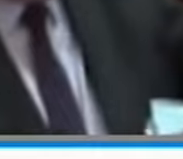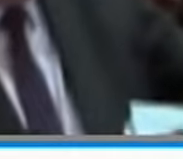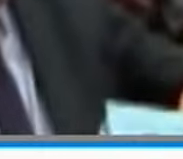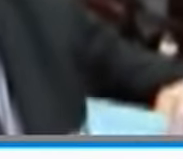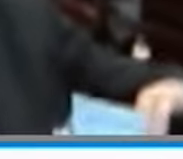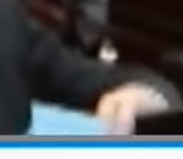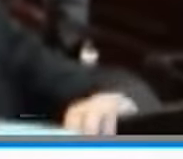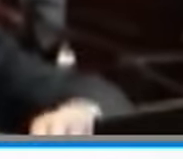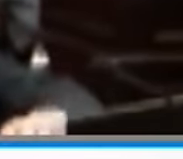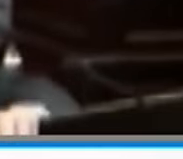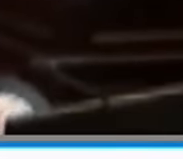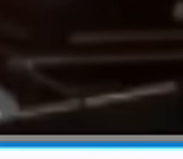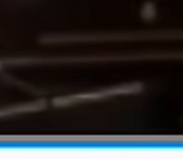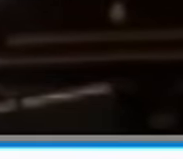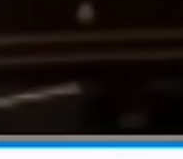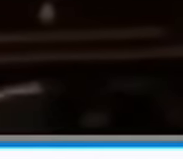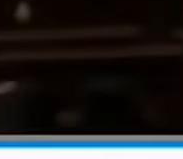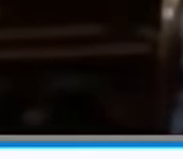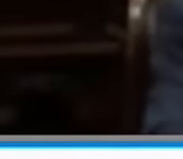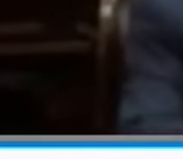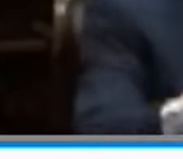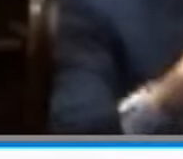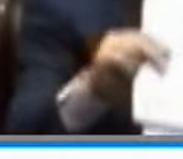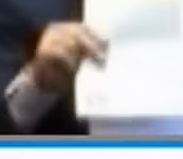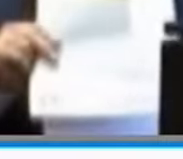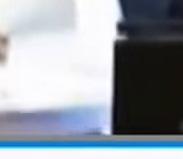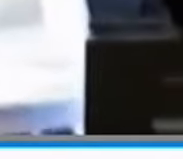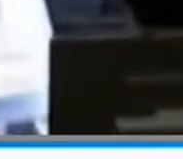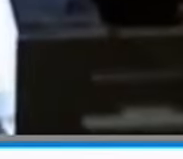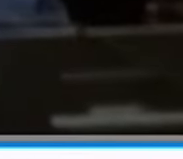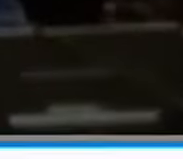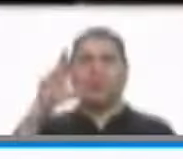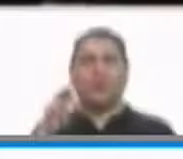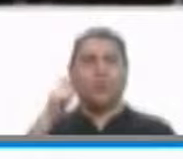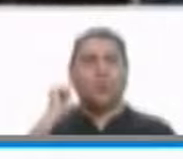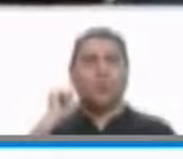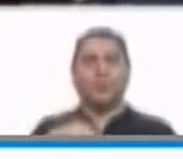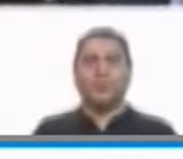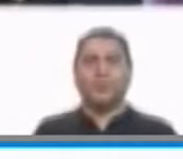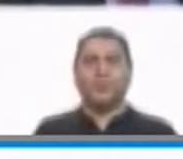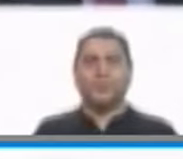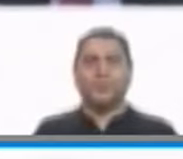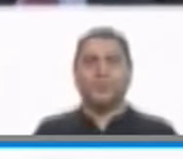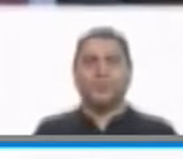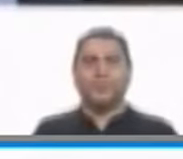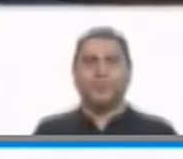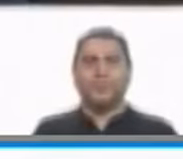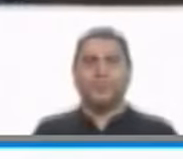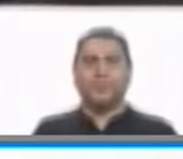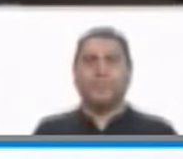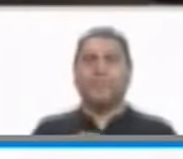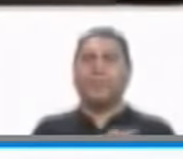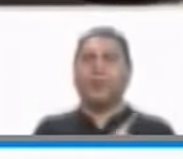estos más de 230 artículos que tiene la ley base que ojo fue aprobada en el senado Pero tiene que regresar entonces a la cámara de